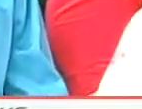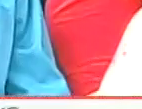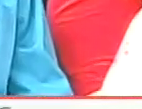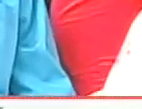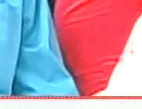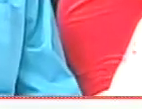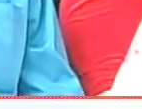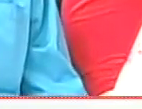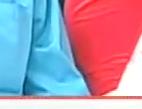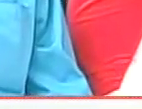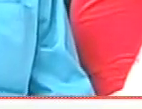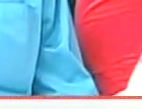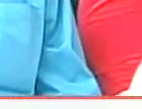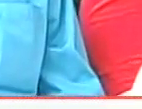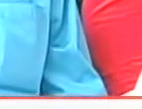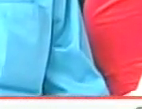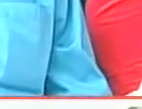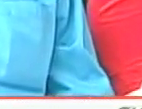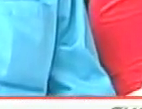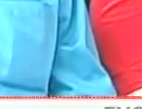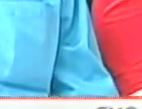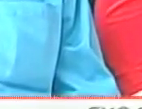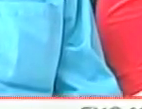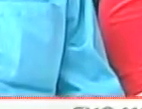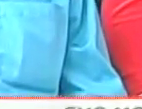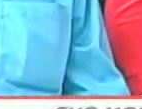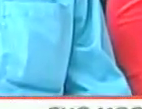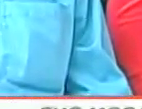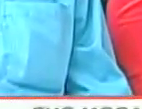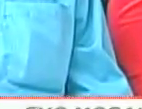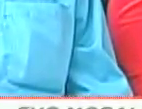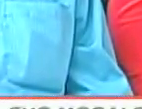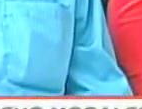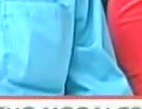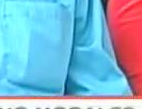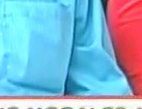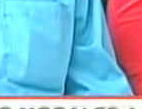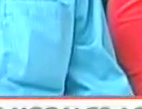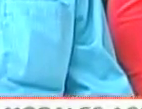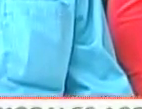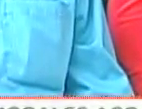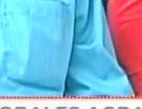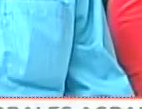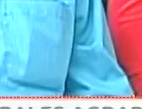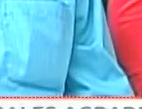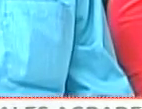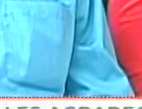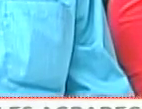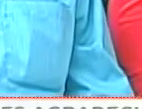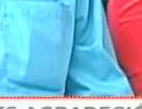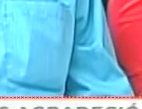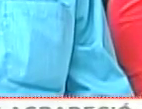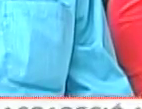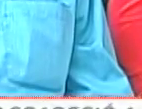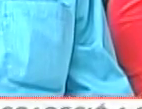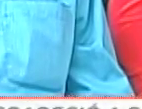impulsó la integración verdadera de los pueblos en la CELAC, que no era otra cosa